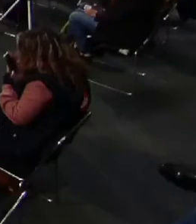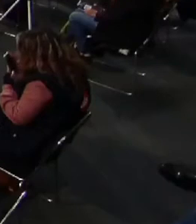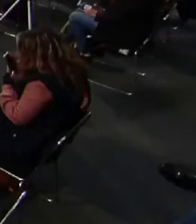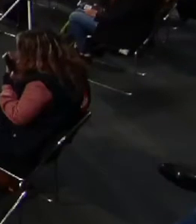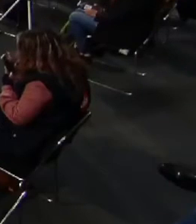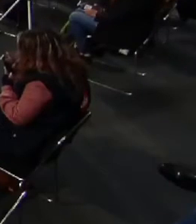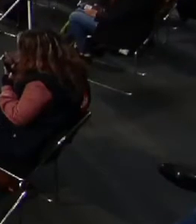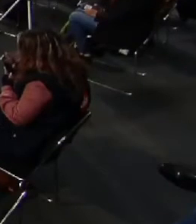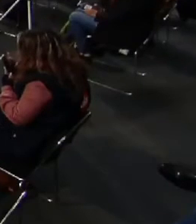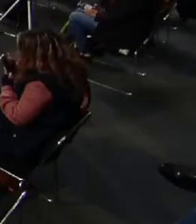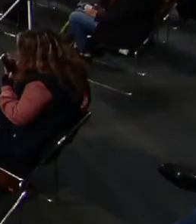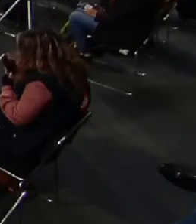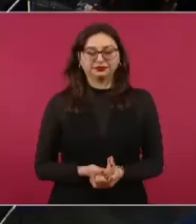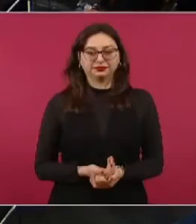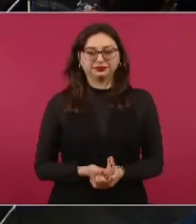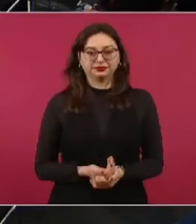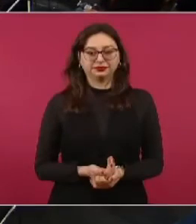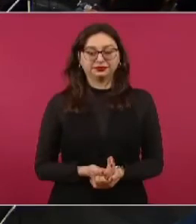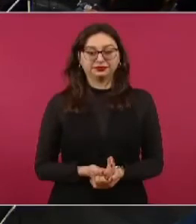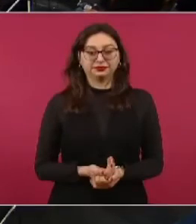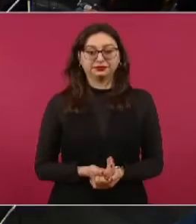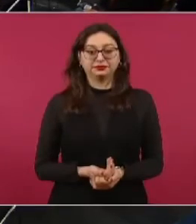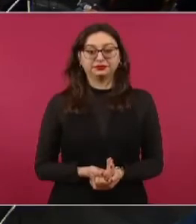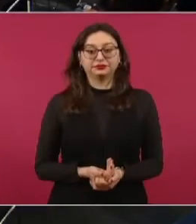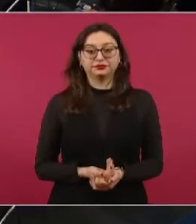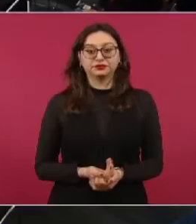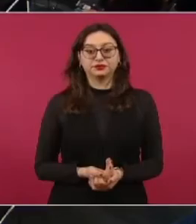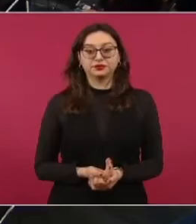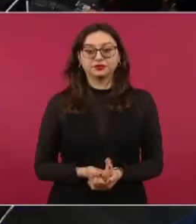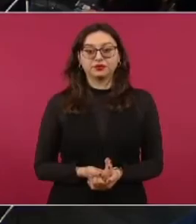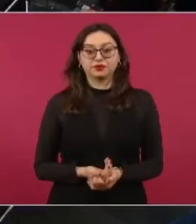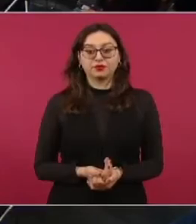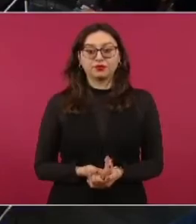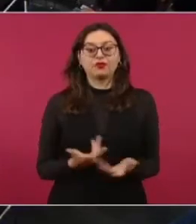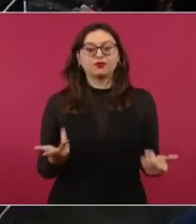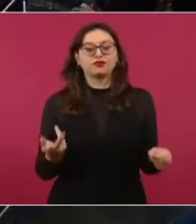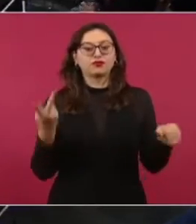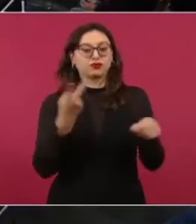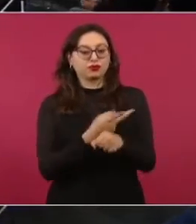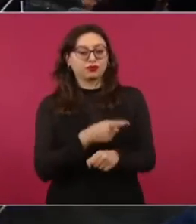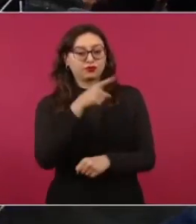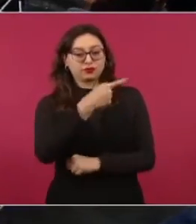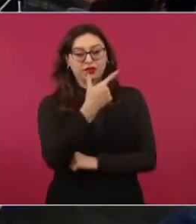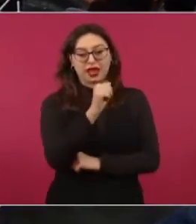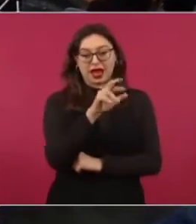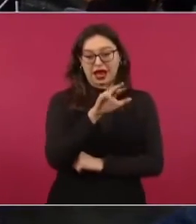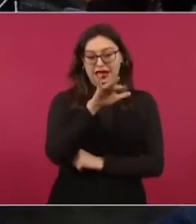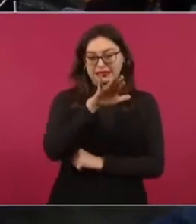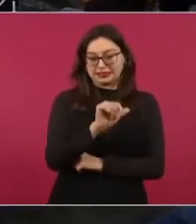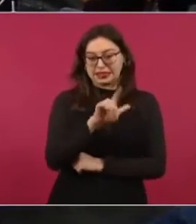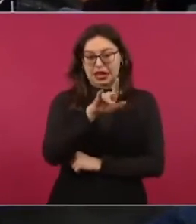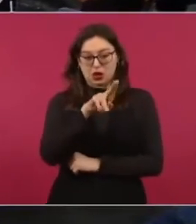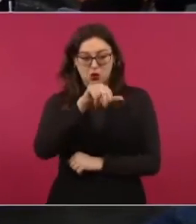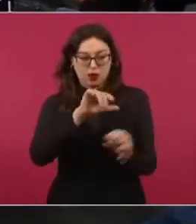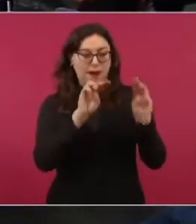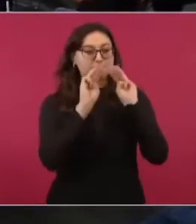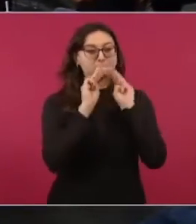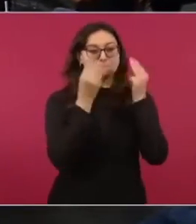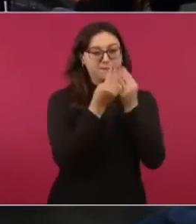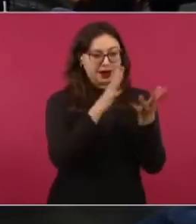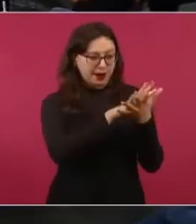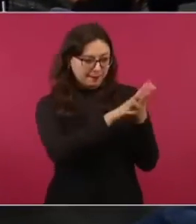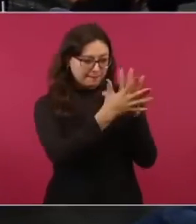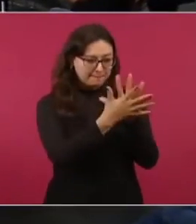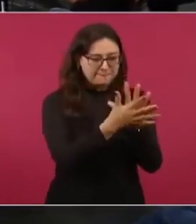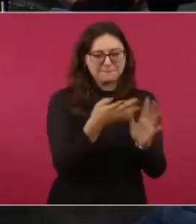además, pues evidentemente había controles o supuestamente había controles de seguridad, ¿no? Como esto de revisar si tienen